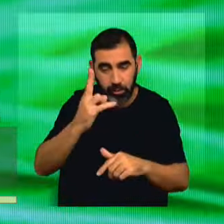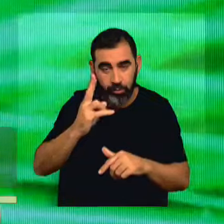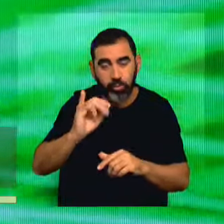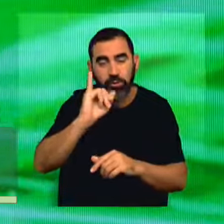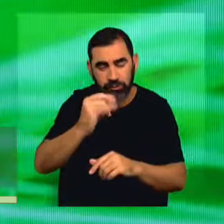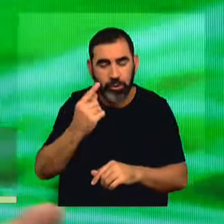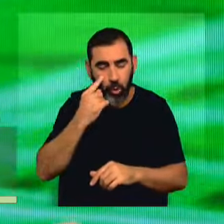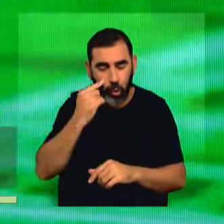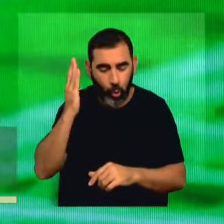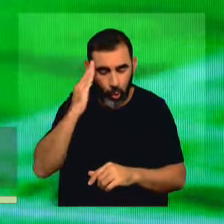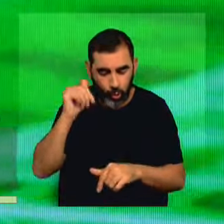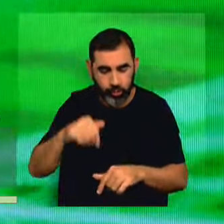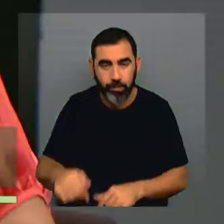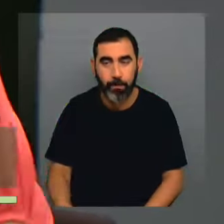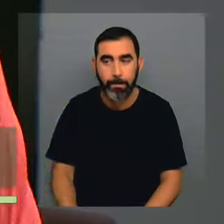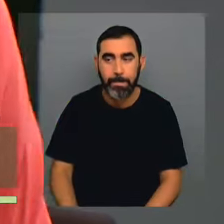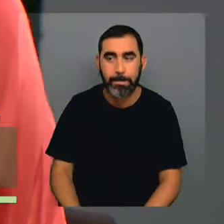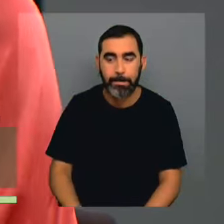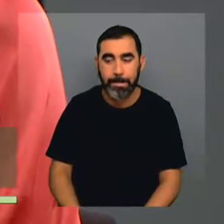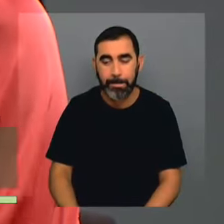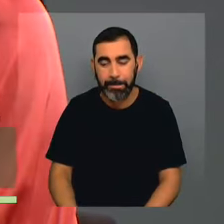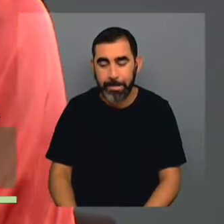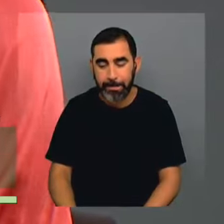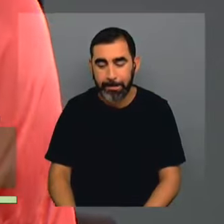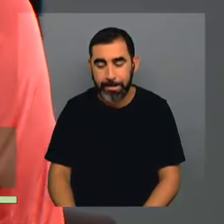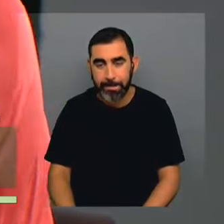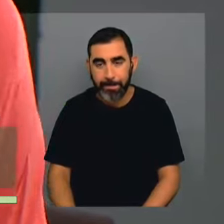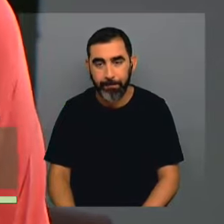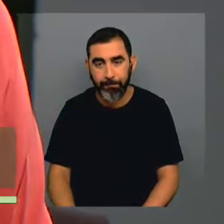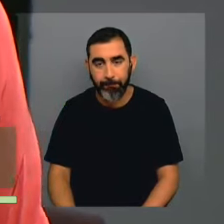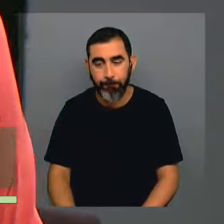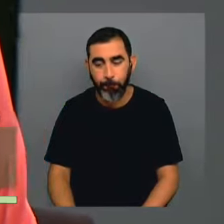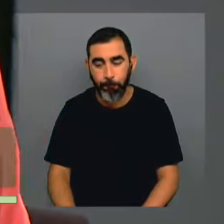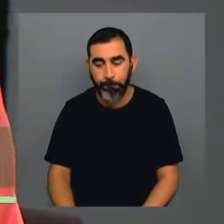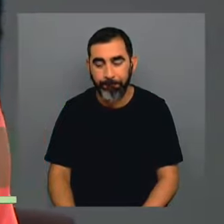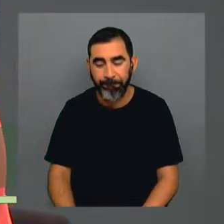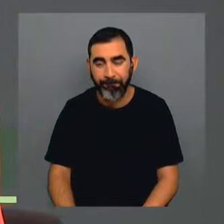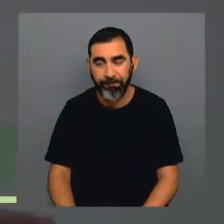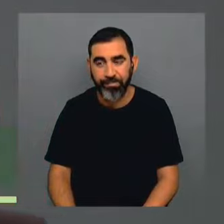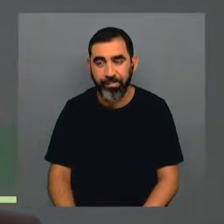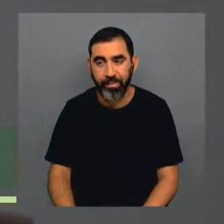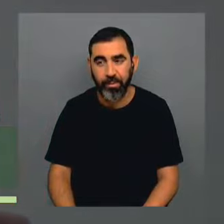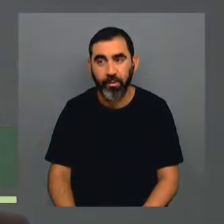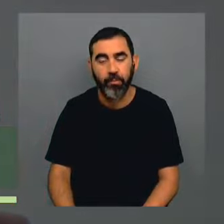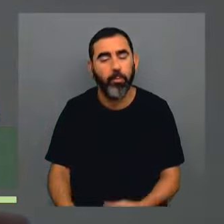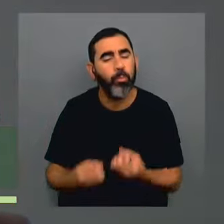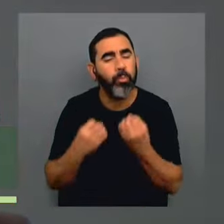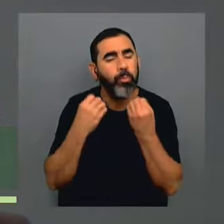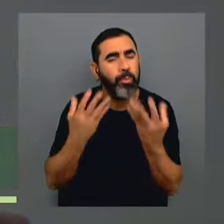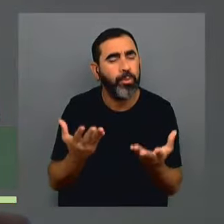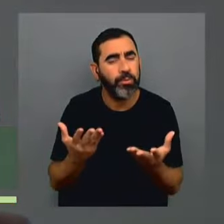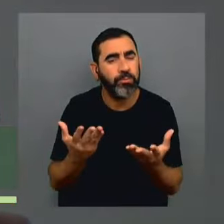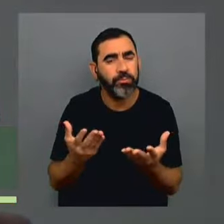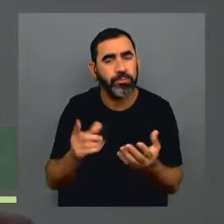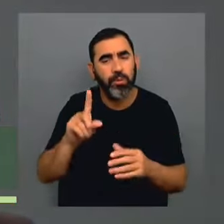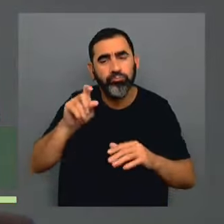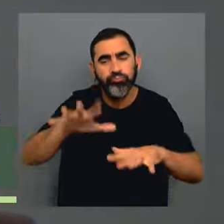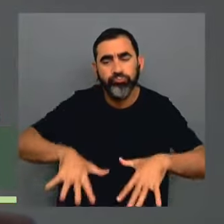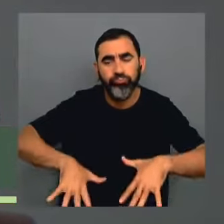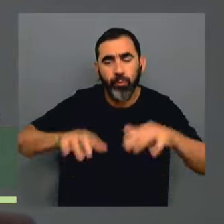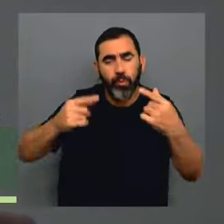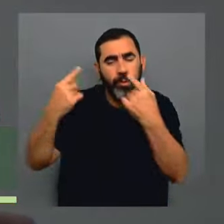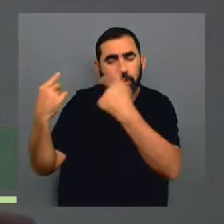que se conoce que se sabe y y capaz que escapa a a lo que puede ser lo que tiene que ver con los ciencia de la atmósfera no Pero por qué Por ejemplo en cada inundaciónes distinta